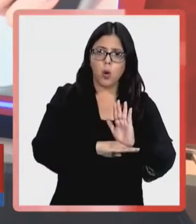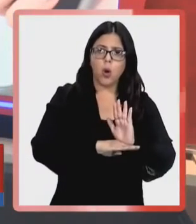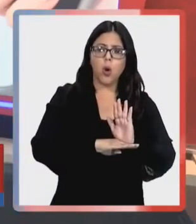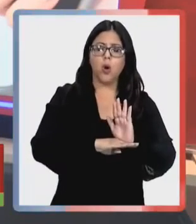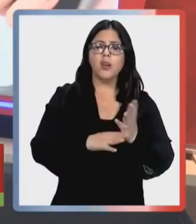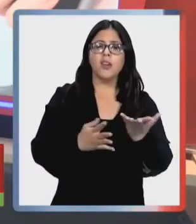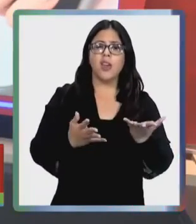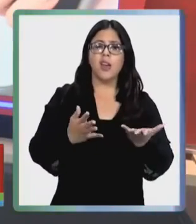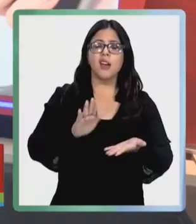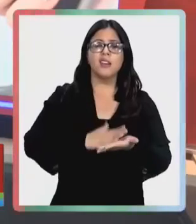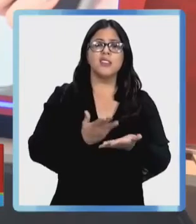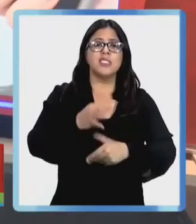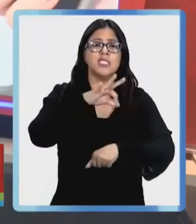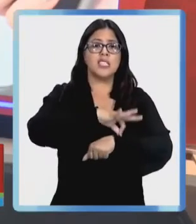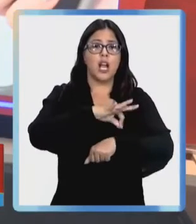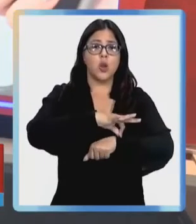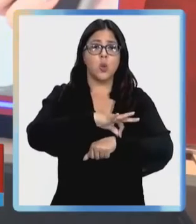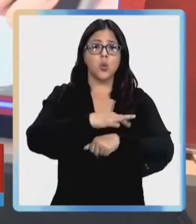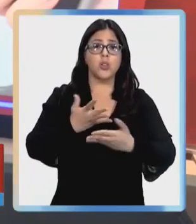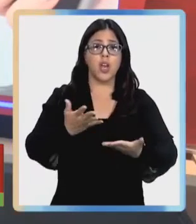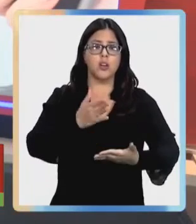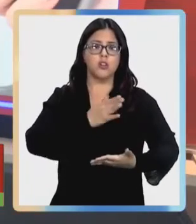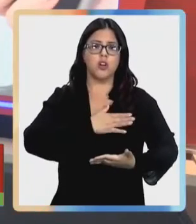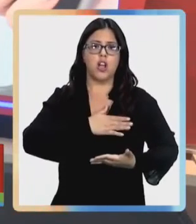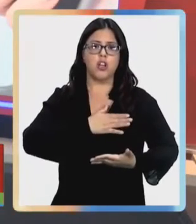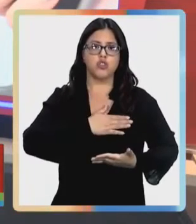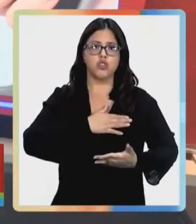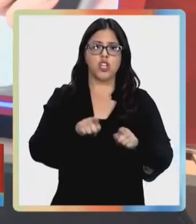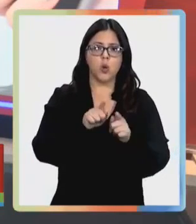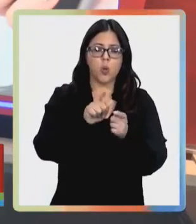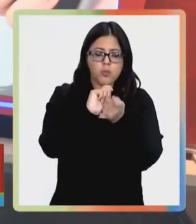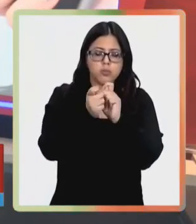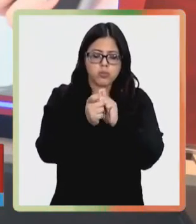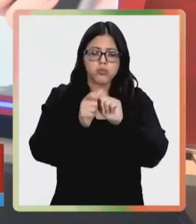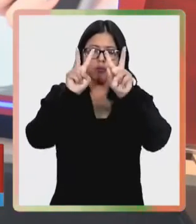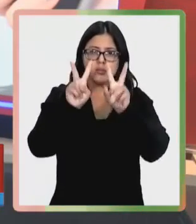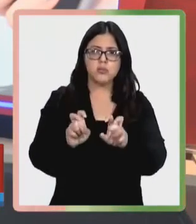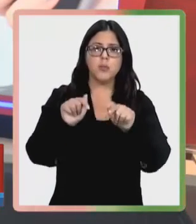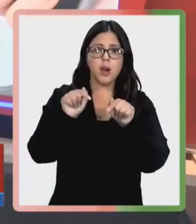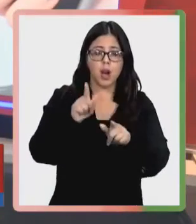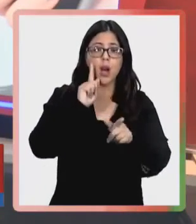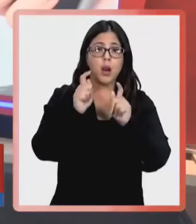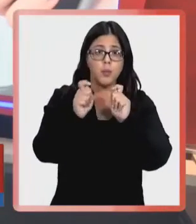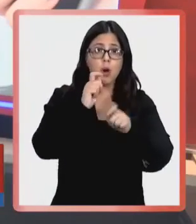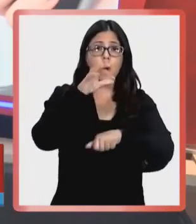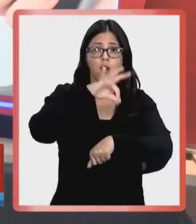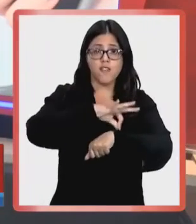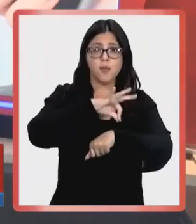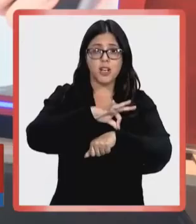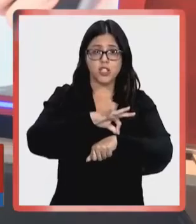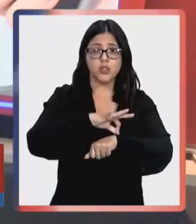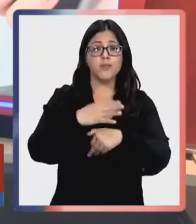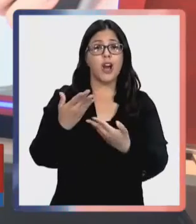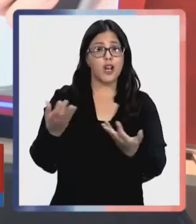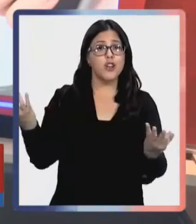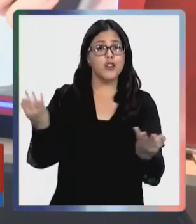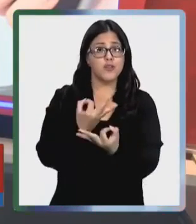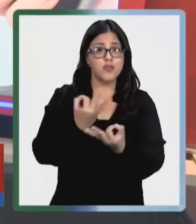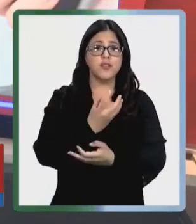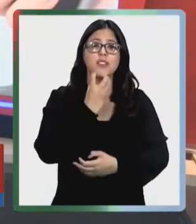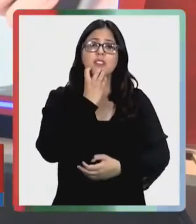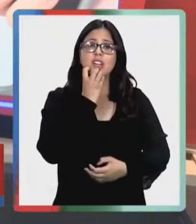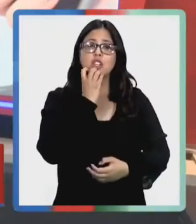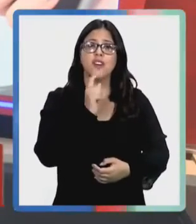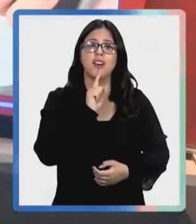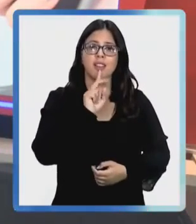jornada Programa de Salud Cardiovascular, iniciativa HEARTS, que busca actualizar los conceptos relacionados con esta peligrosa patología, como